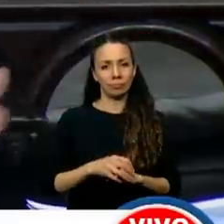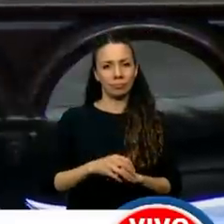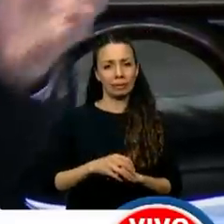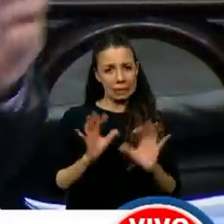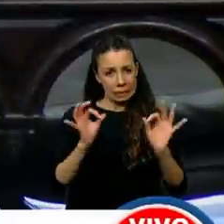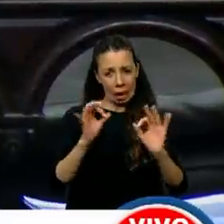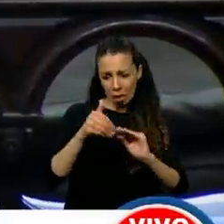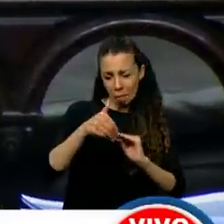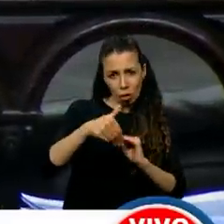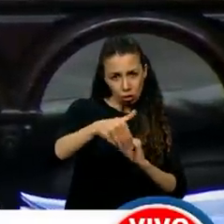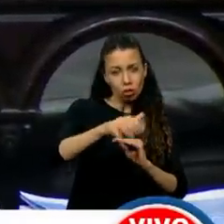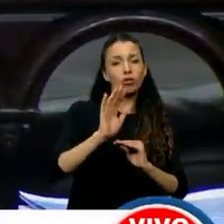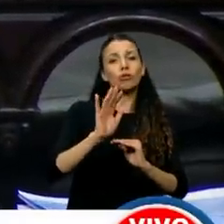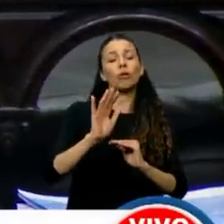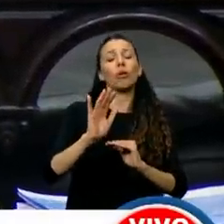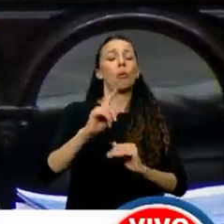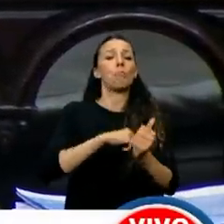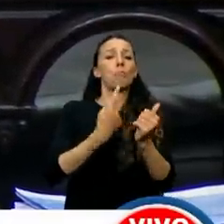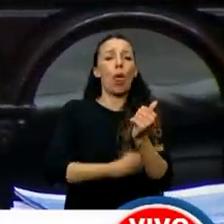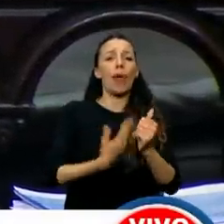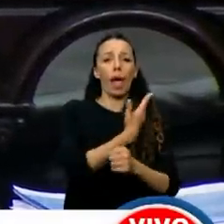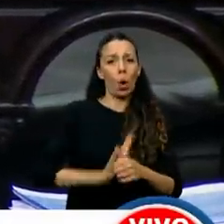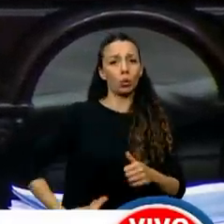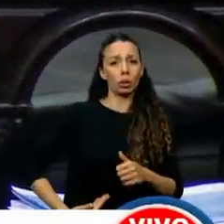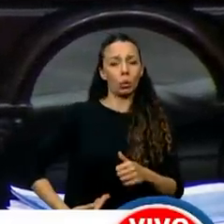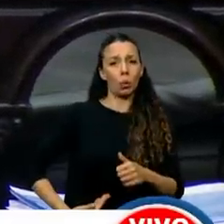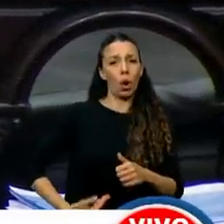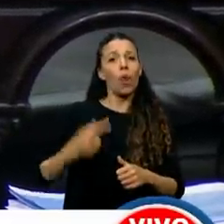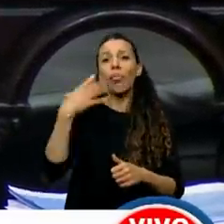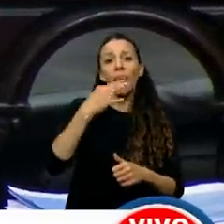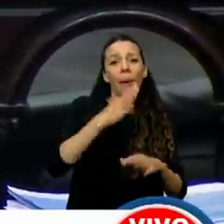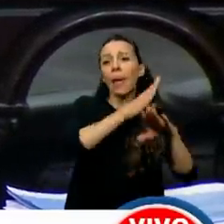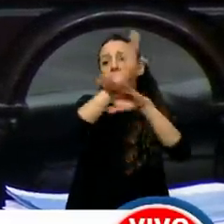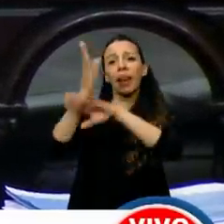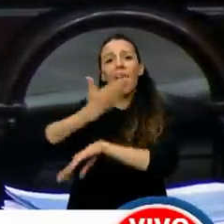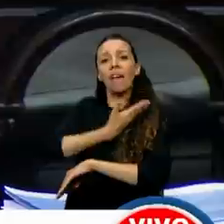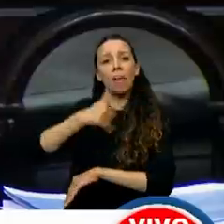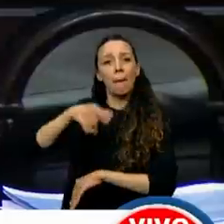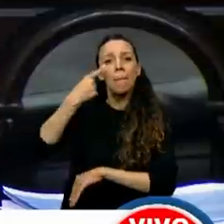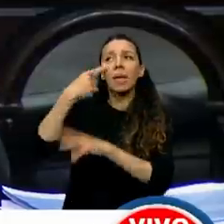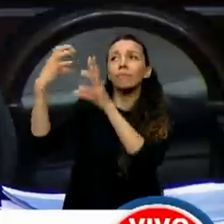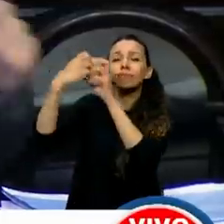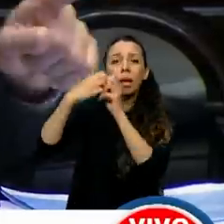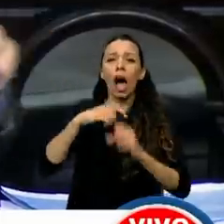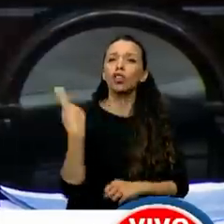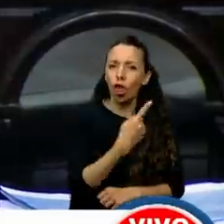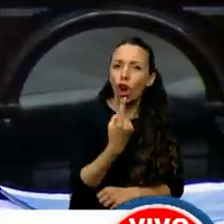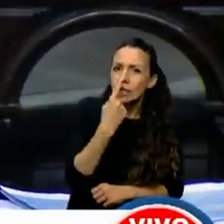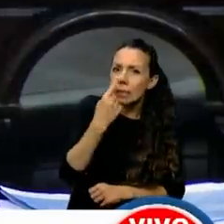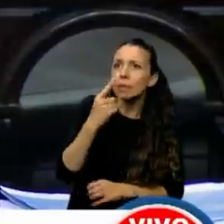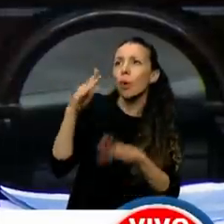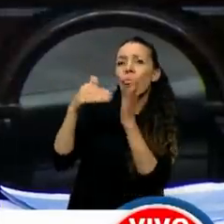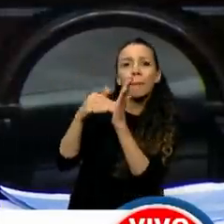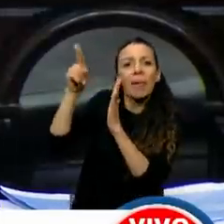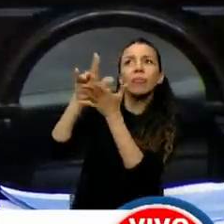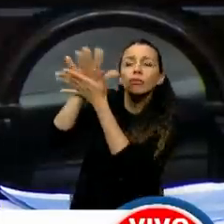ejecutivo el gobierno nacional tiene que ir a resolver una cuestión con el fondo monetario internacional que nos importa todo porque condiciona el crecimiento